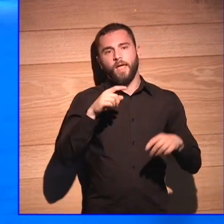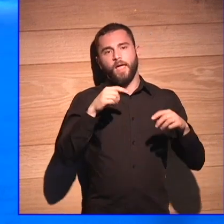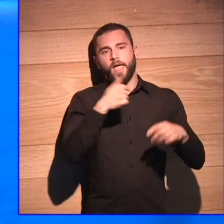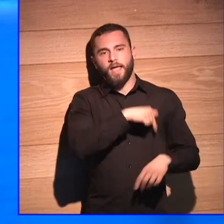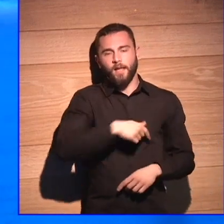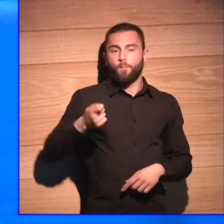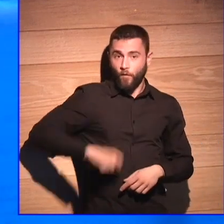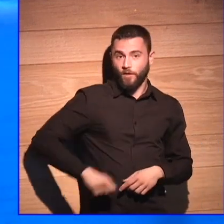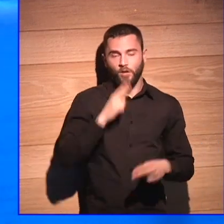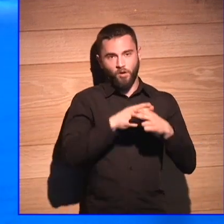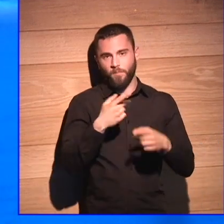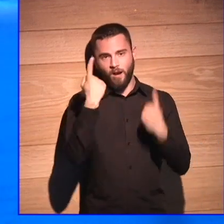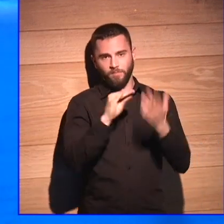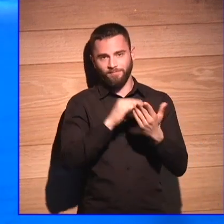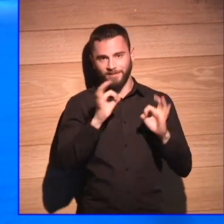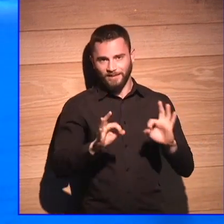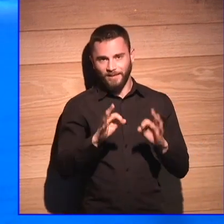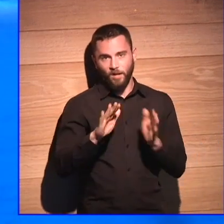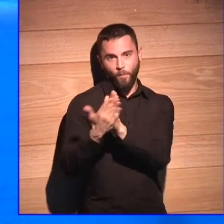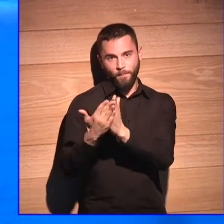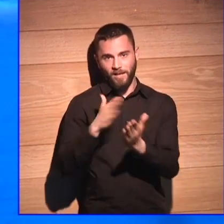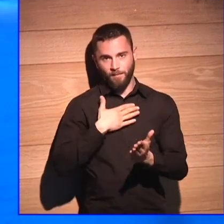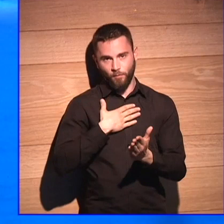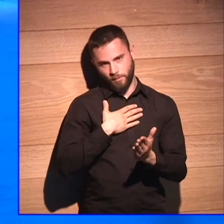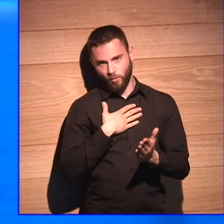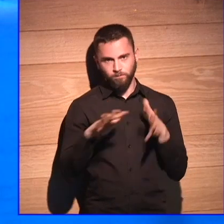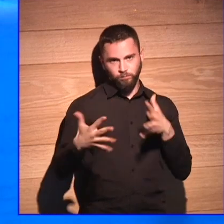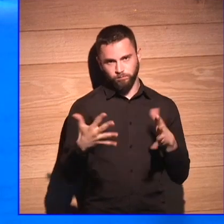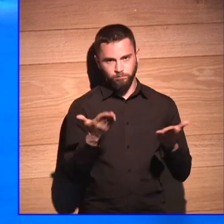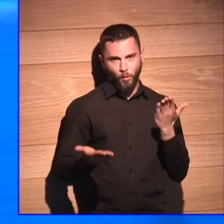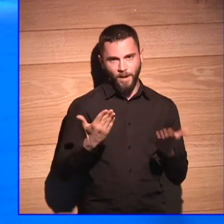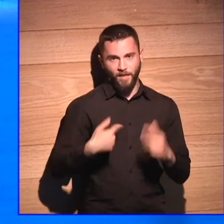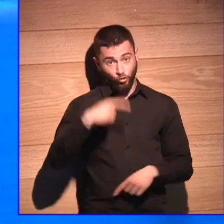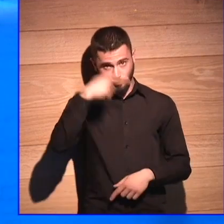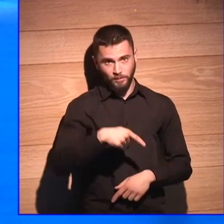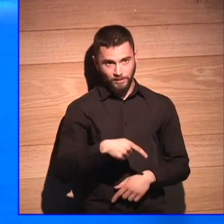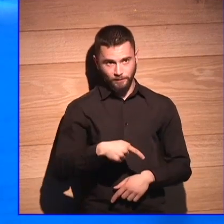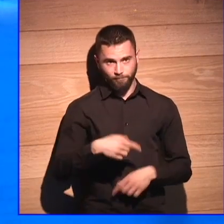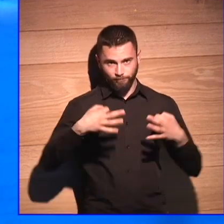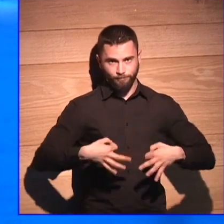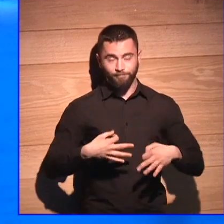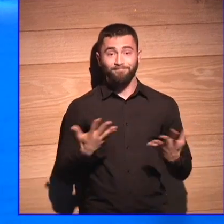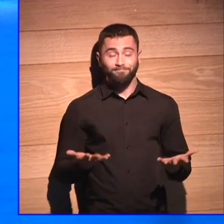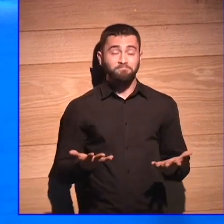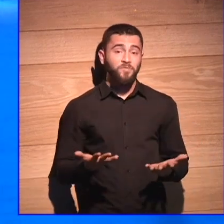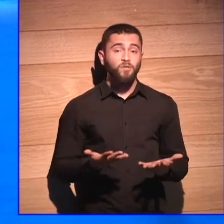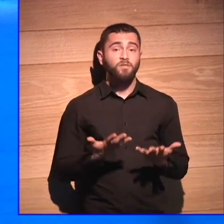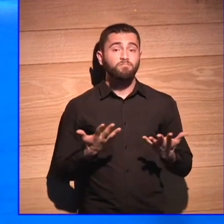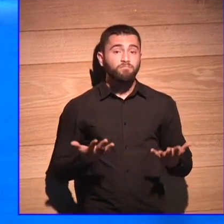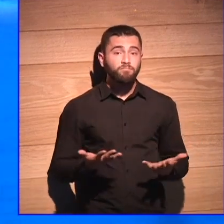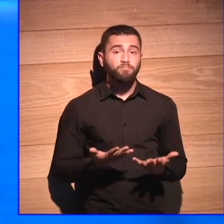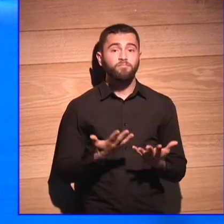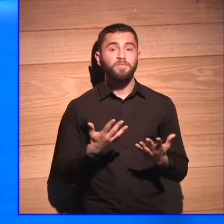están impartiendo algunos con mi libro, digamos, o sea que lo sé. En ese sentido están más,